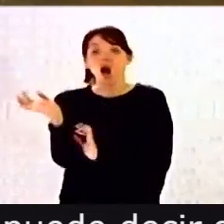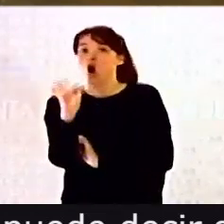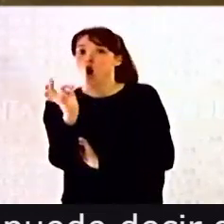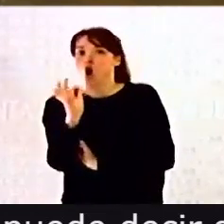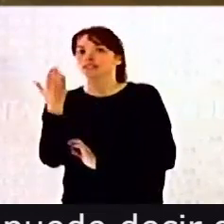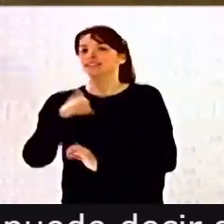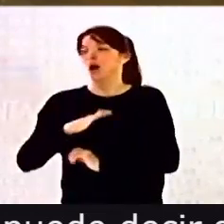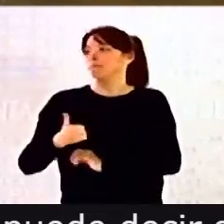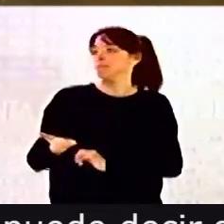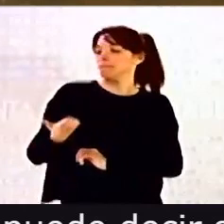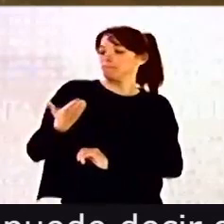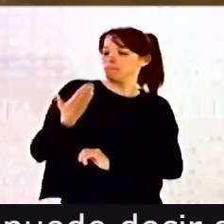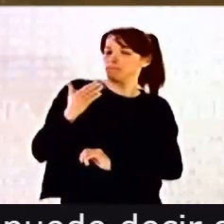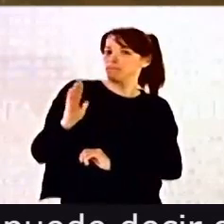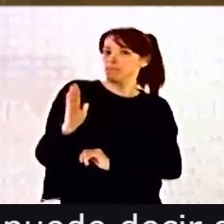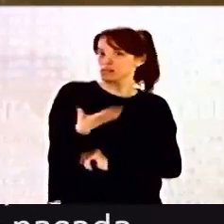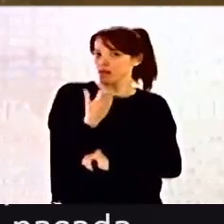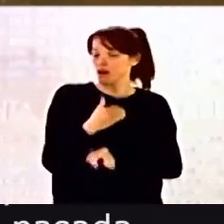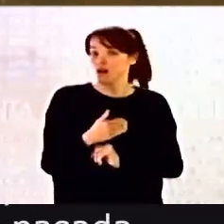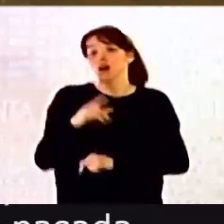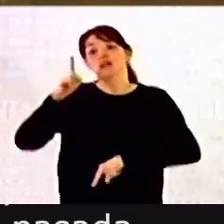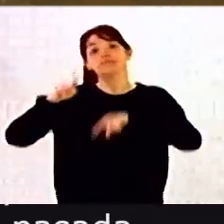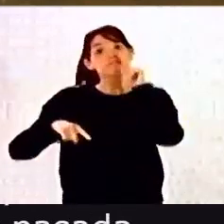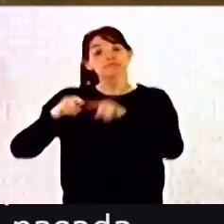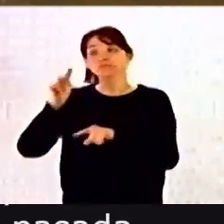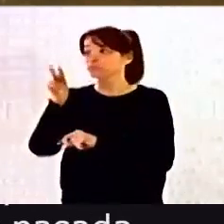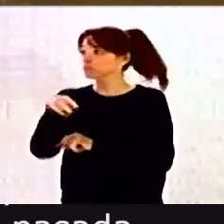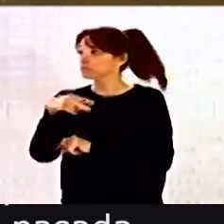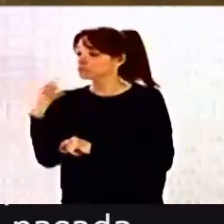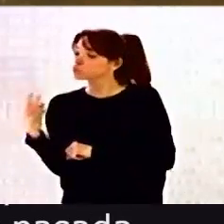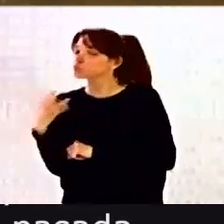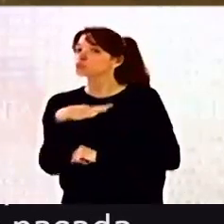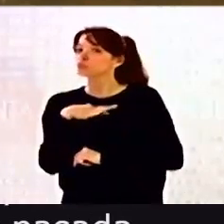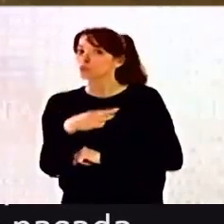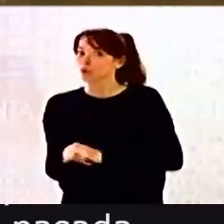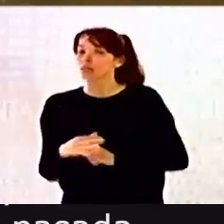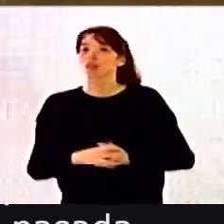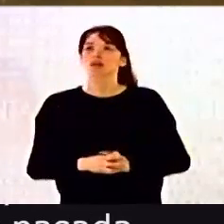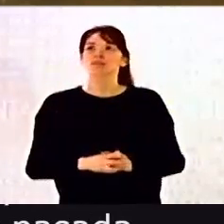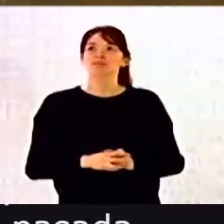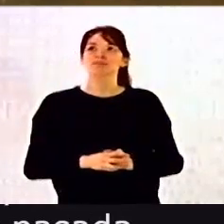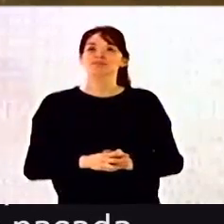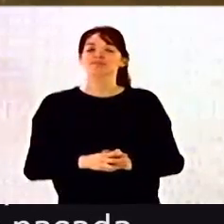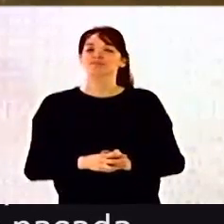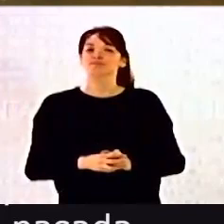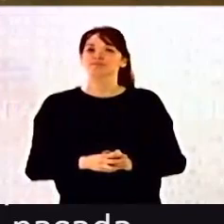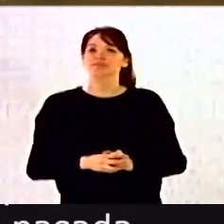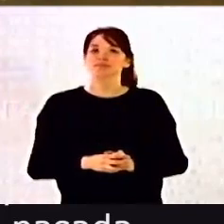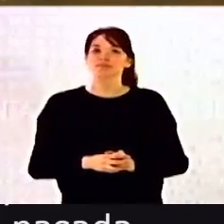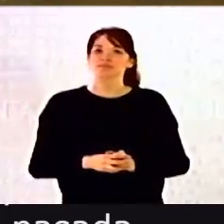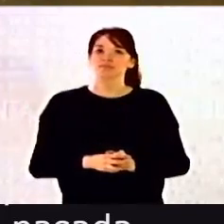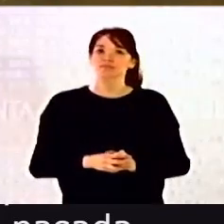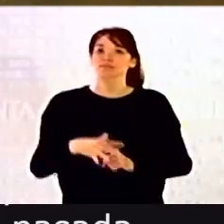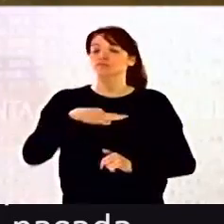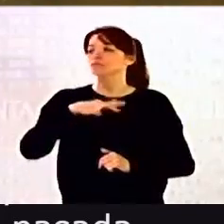pasada. Y, por lo tanto, en función de eso, podemos establecer un